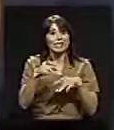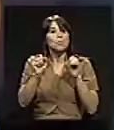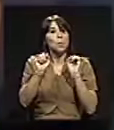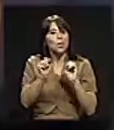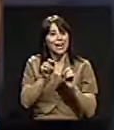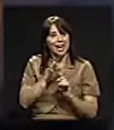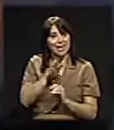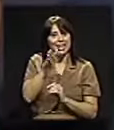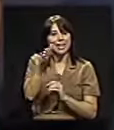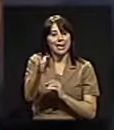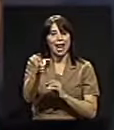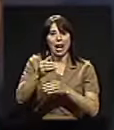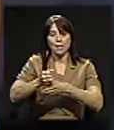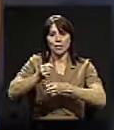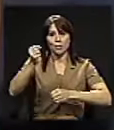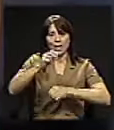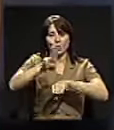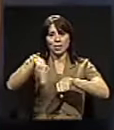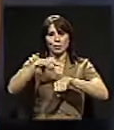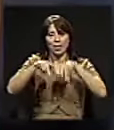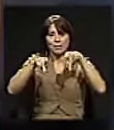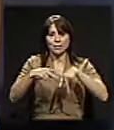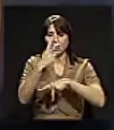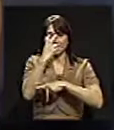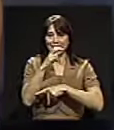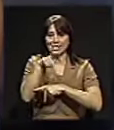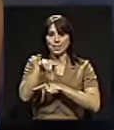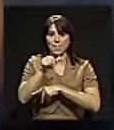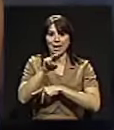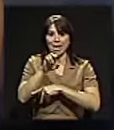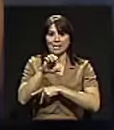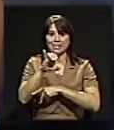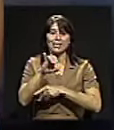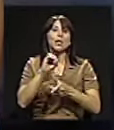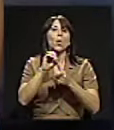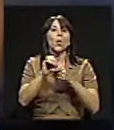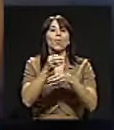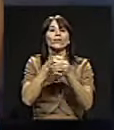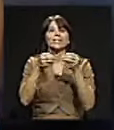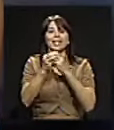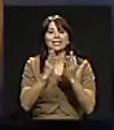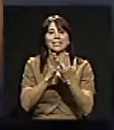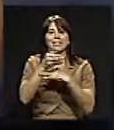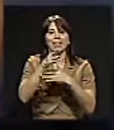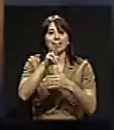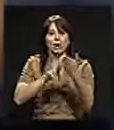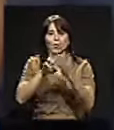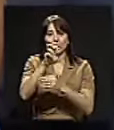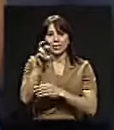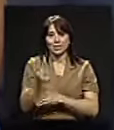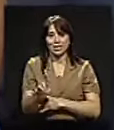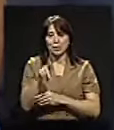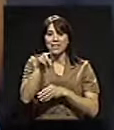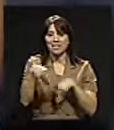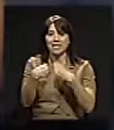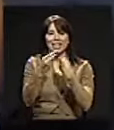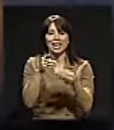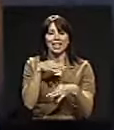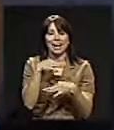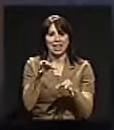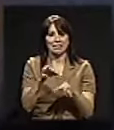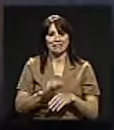acercarse al patronato nacional de ciegos para nací y a las oficinas de accesibilidad de la usr donde se entregarán de forma